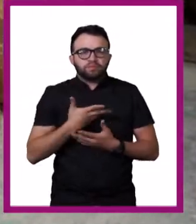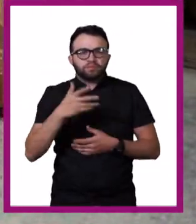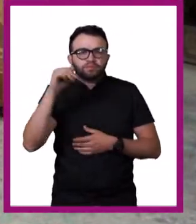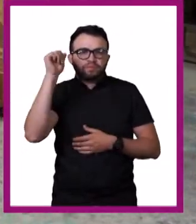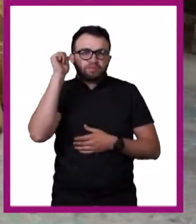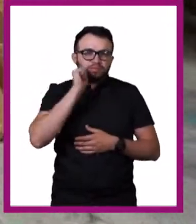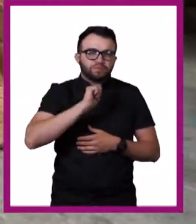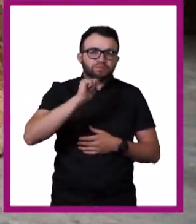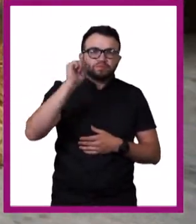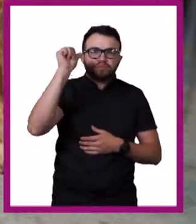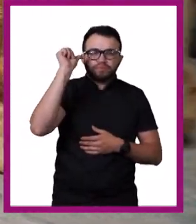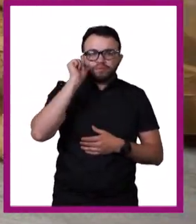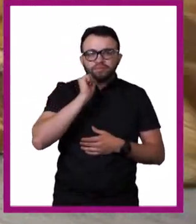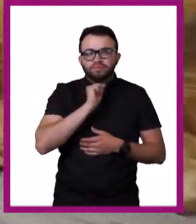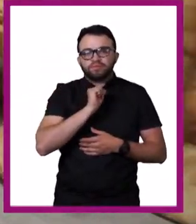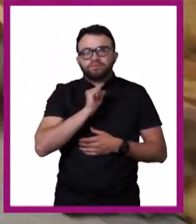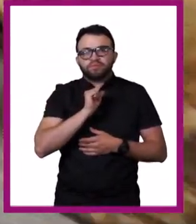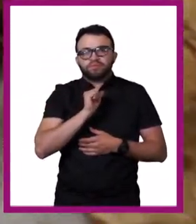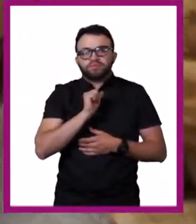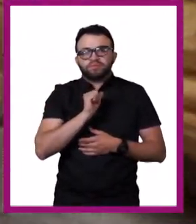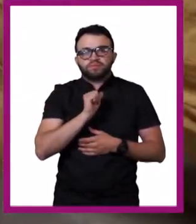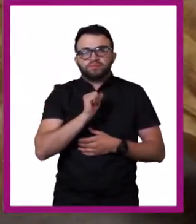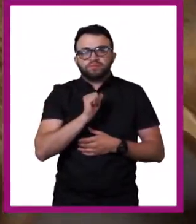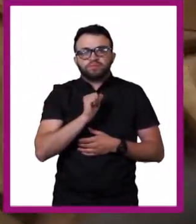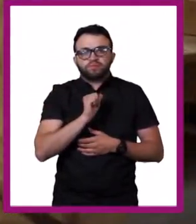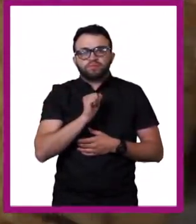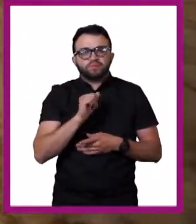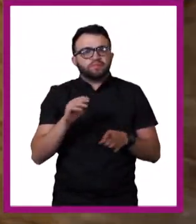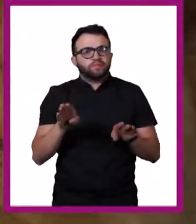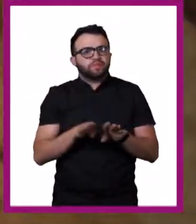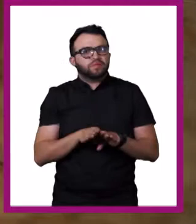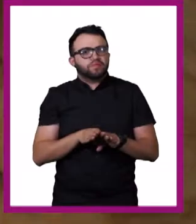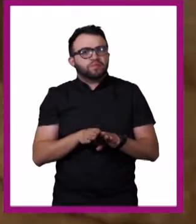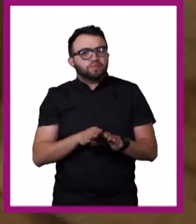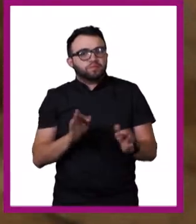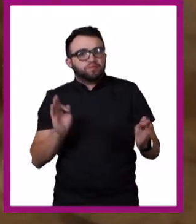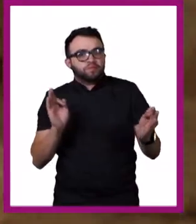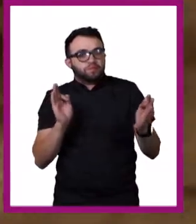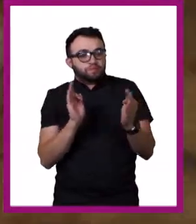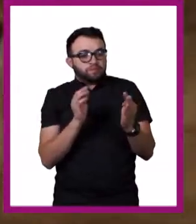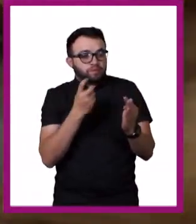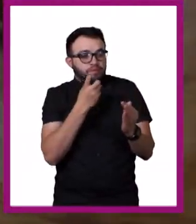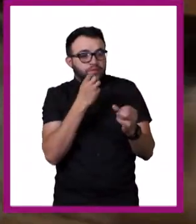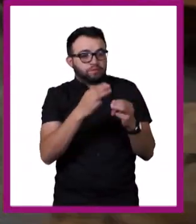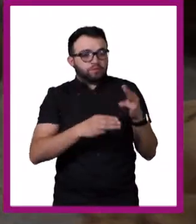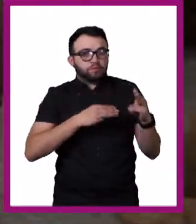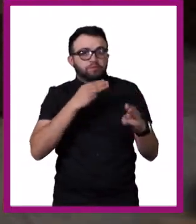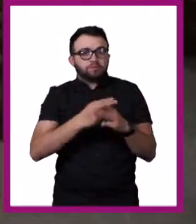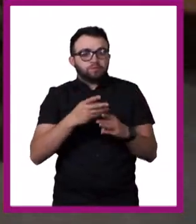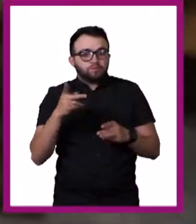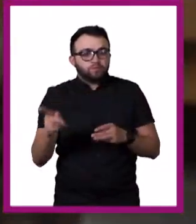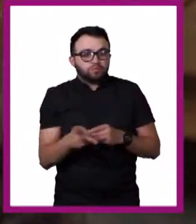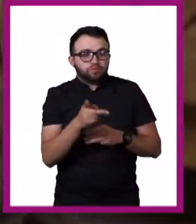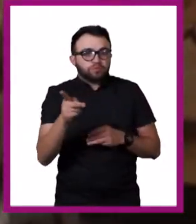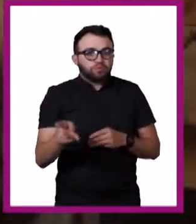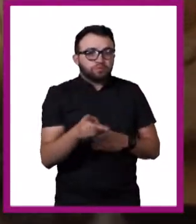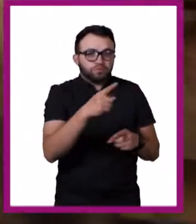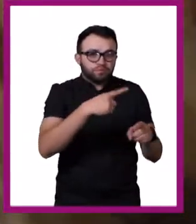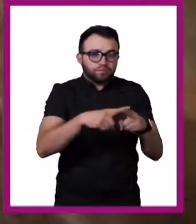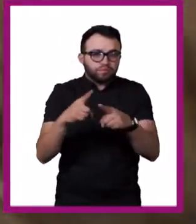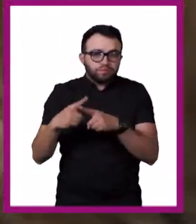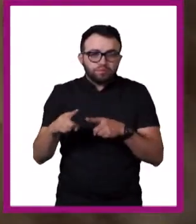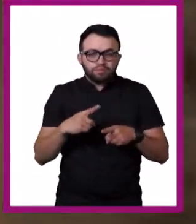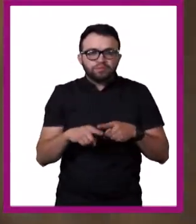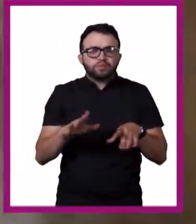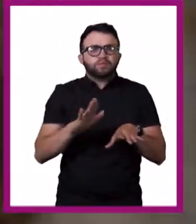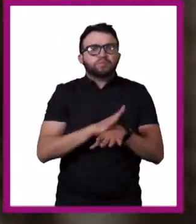siempre un acercamiento a este mundo de los pueblos porque